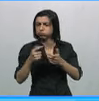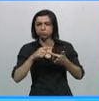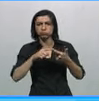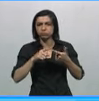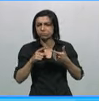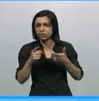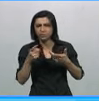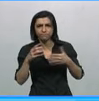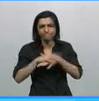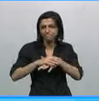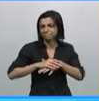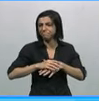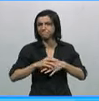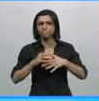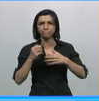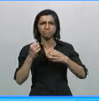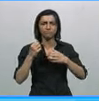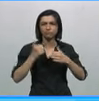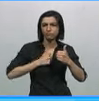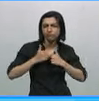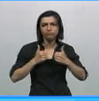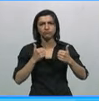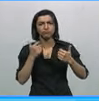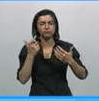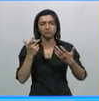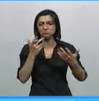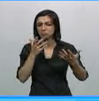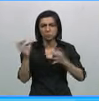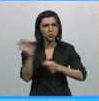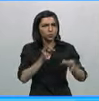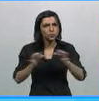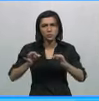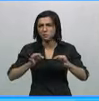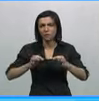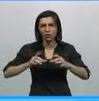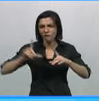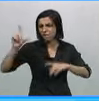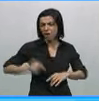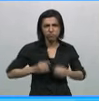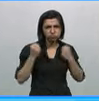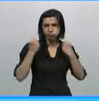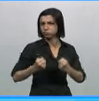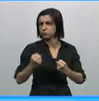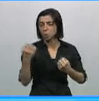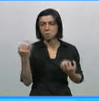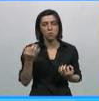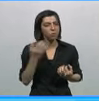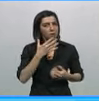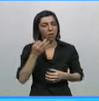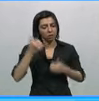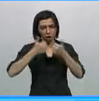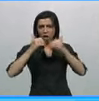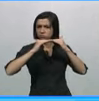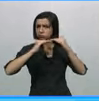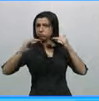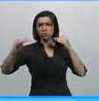como es con una intensidad realmente muy alta y ha logrado mantenerla durante todo el torneo, más allá de los resultados, el